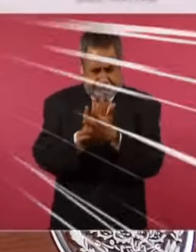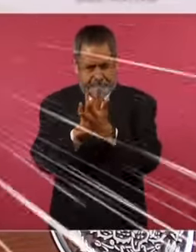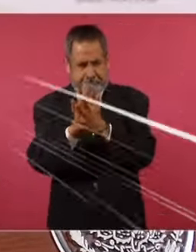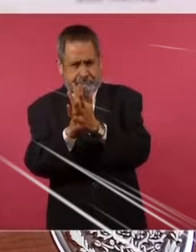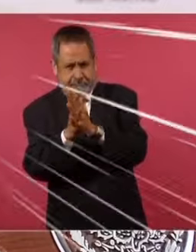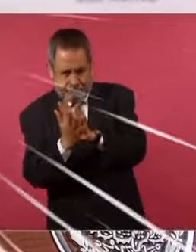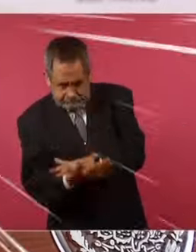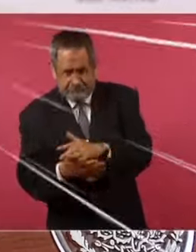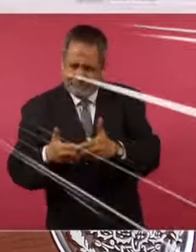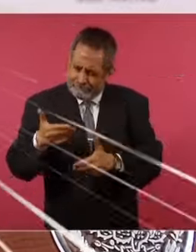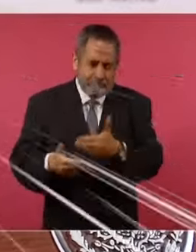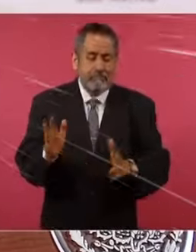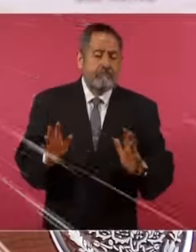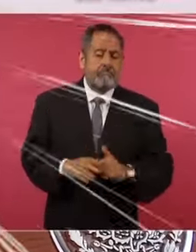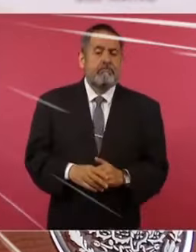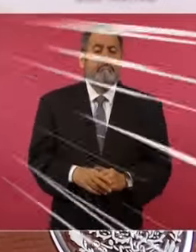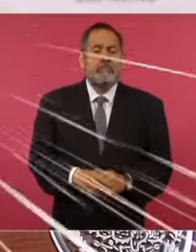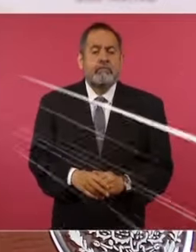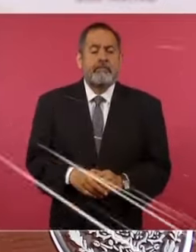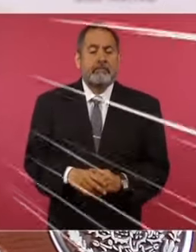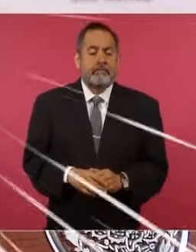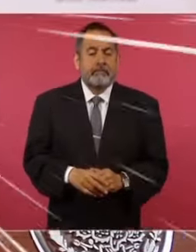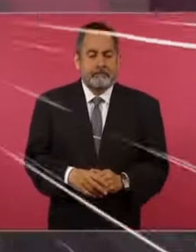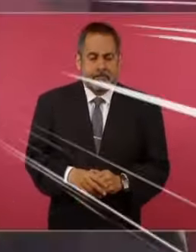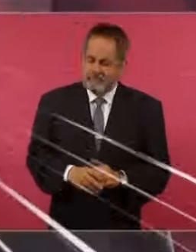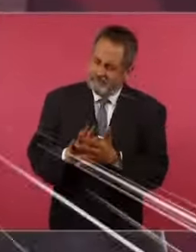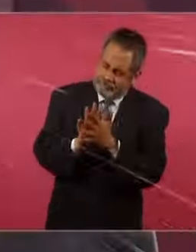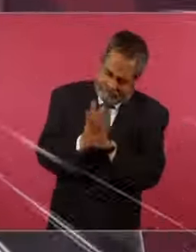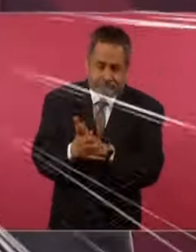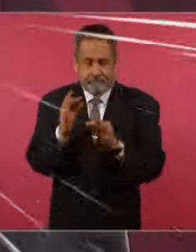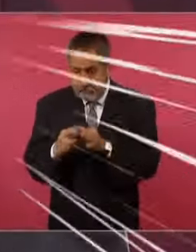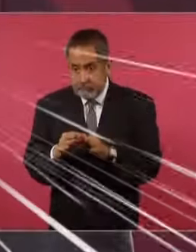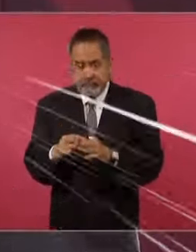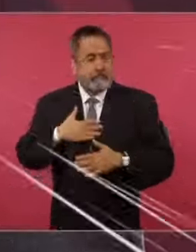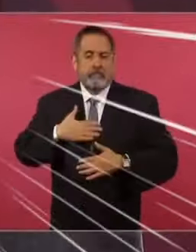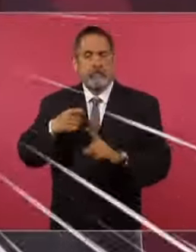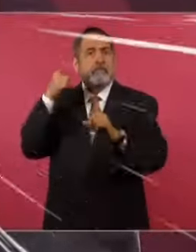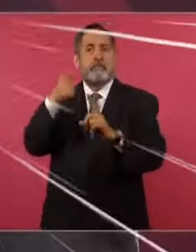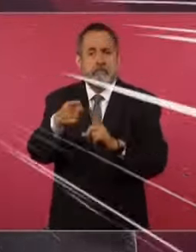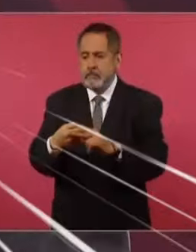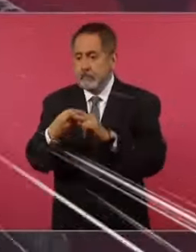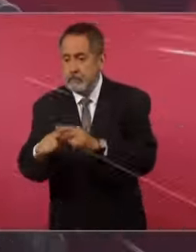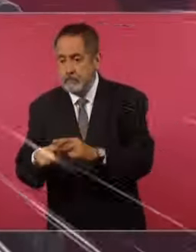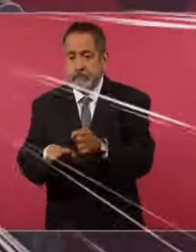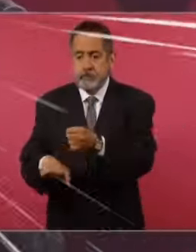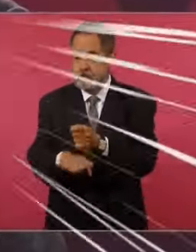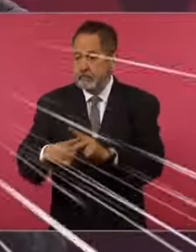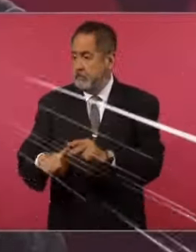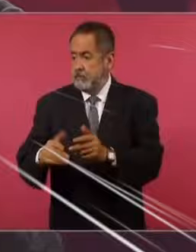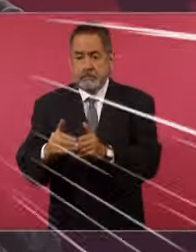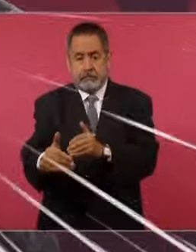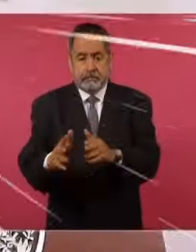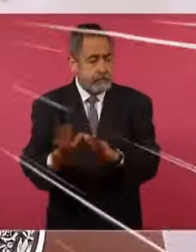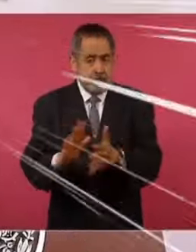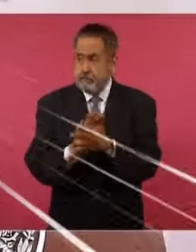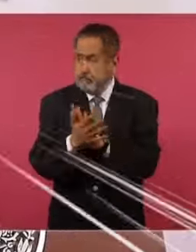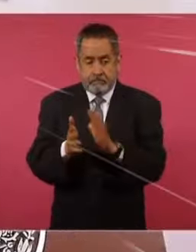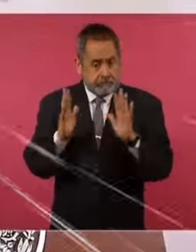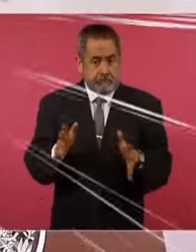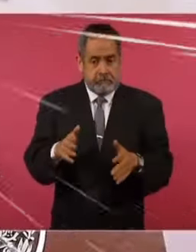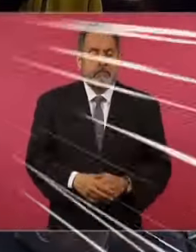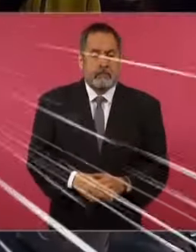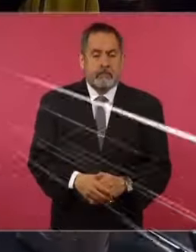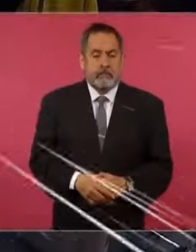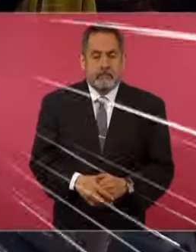transformación y ya logramos Nuestro objetivo de sentar las bases para que esta transformación